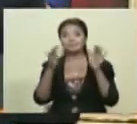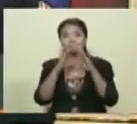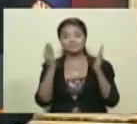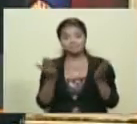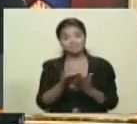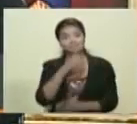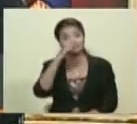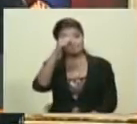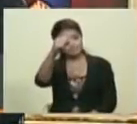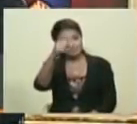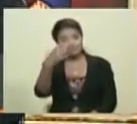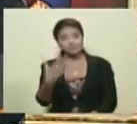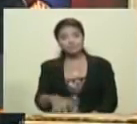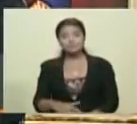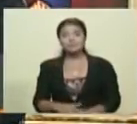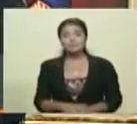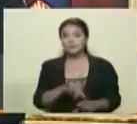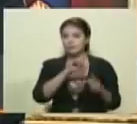Bueno,